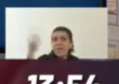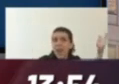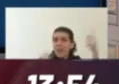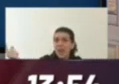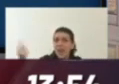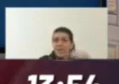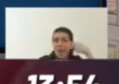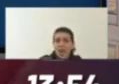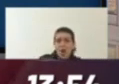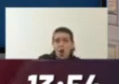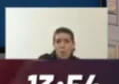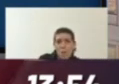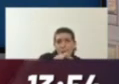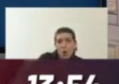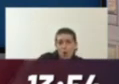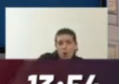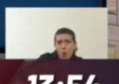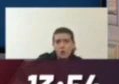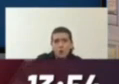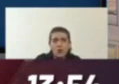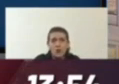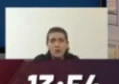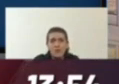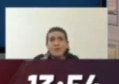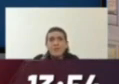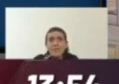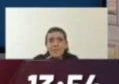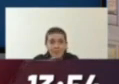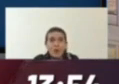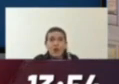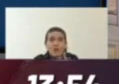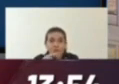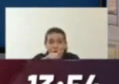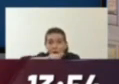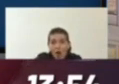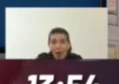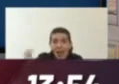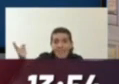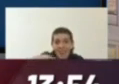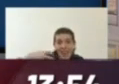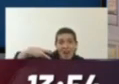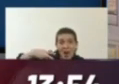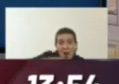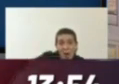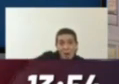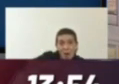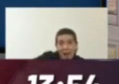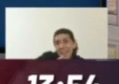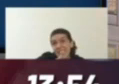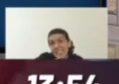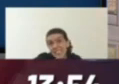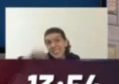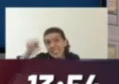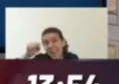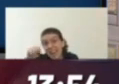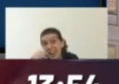de bienes, a la zona del área metropolitana de Buenos Aires, y se llevan lo que querían comprar y